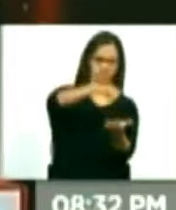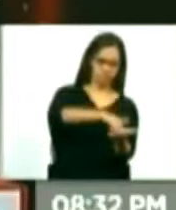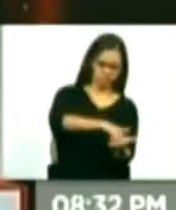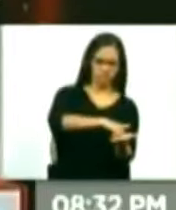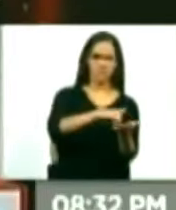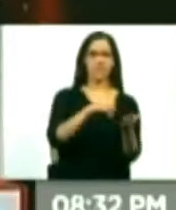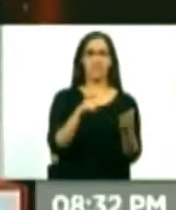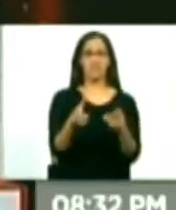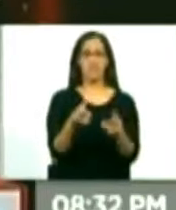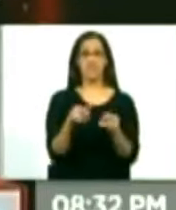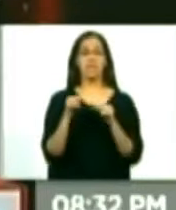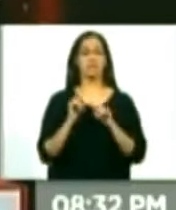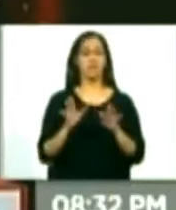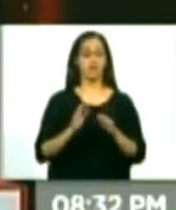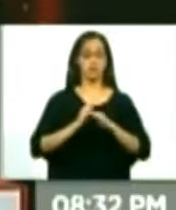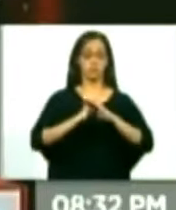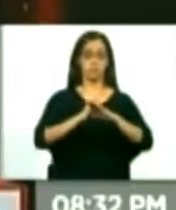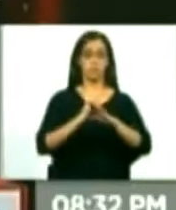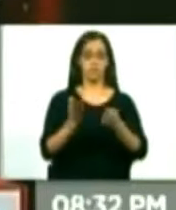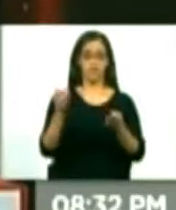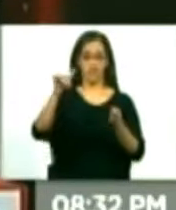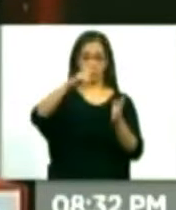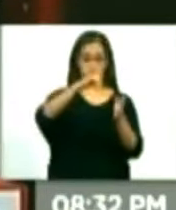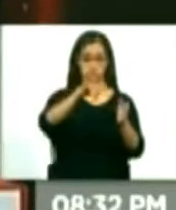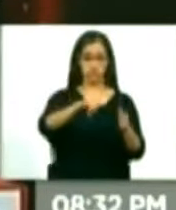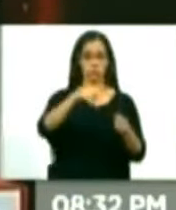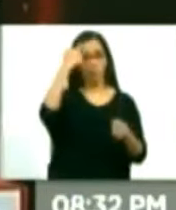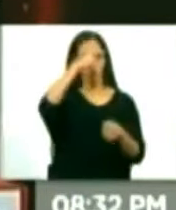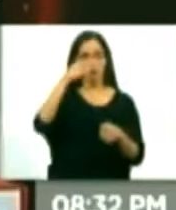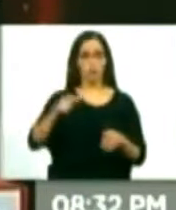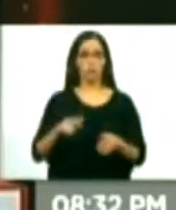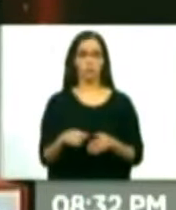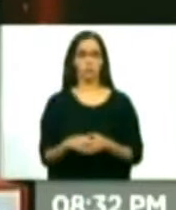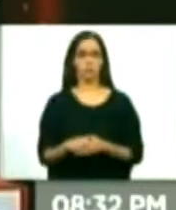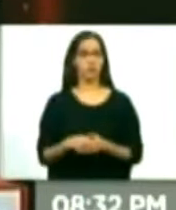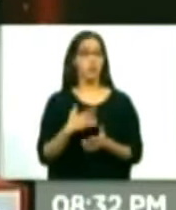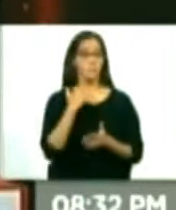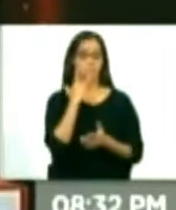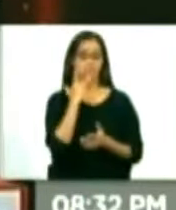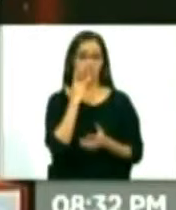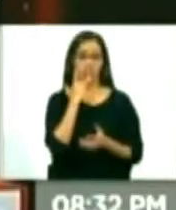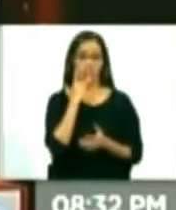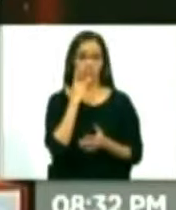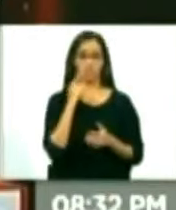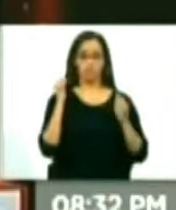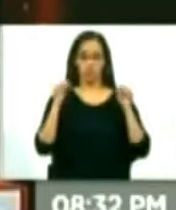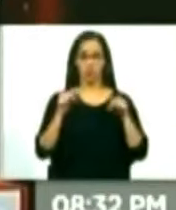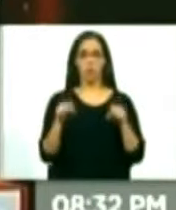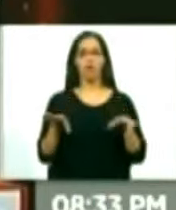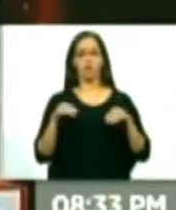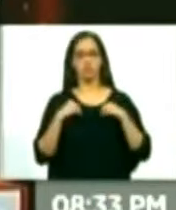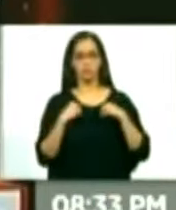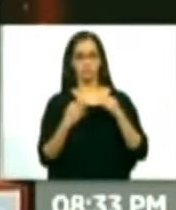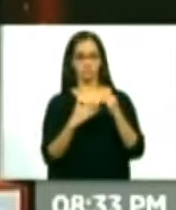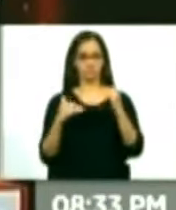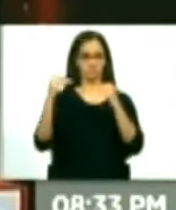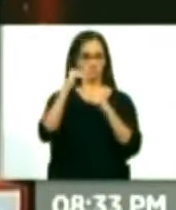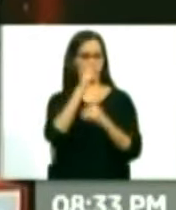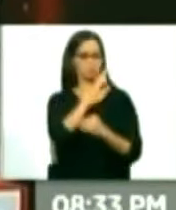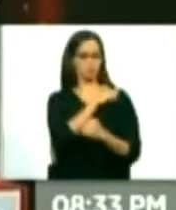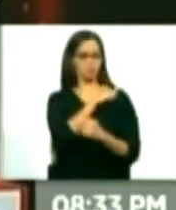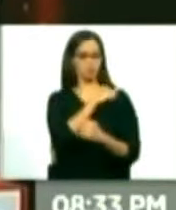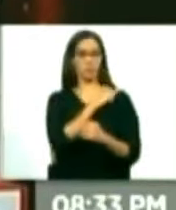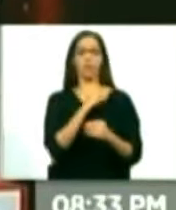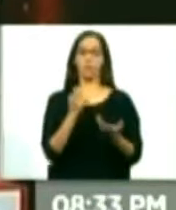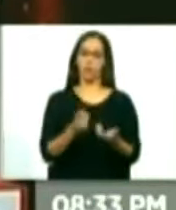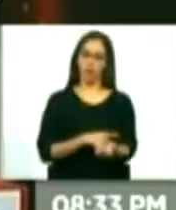evitar un desastre de caer en una población, pues, valiente. Pero yo le había reconocido y ascendido a general en jefe por el